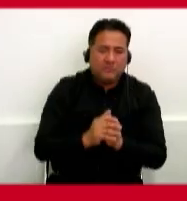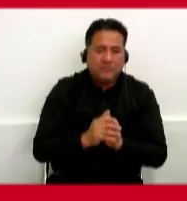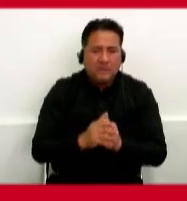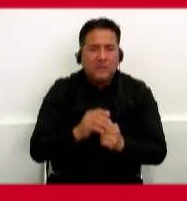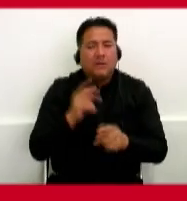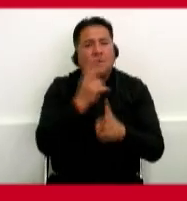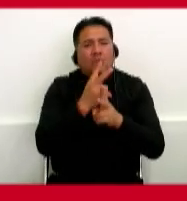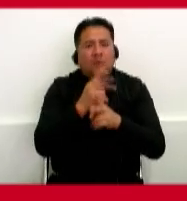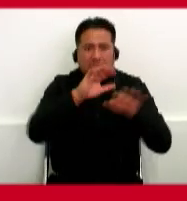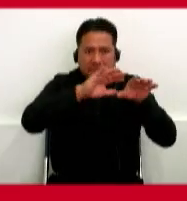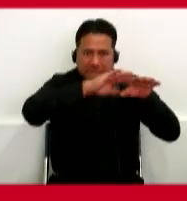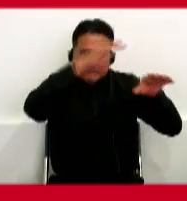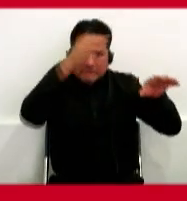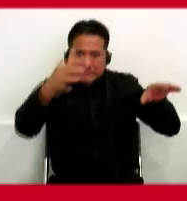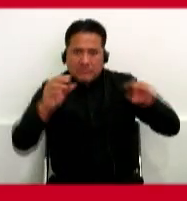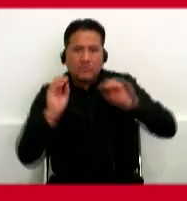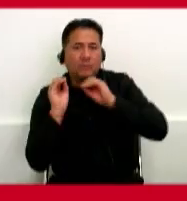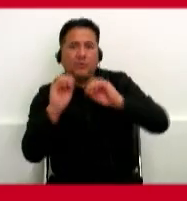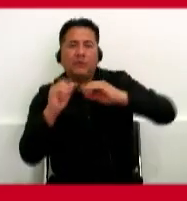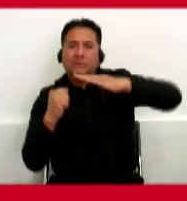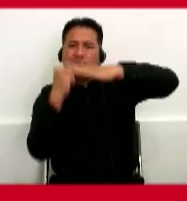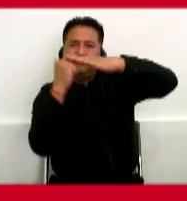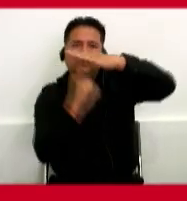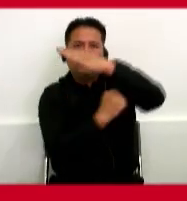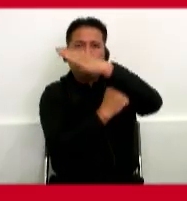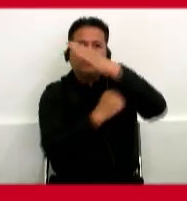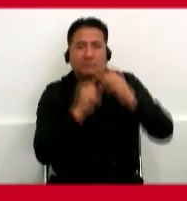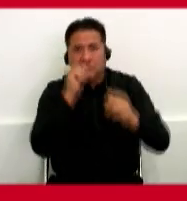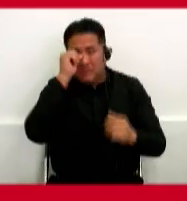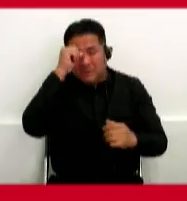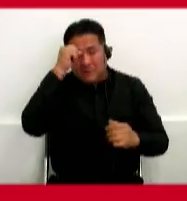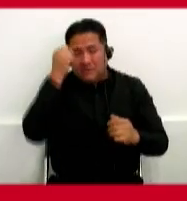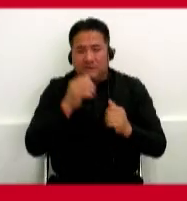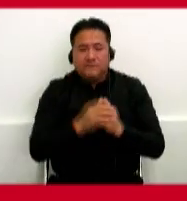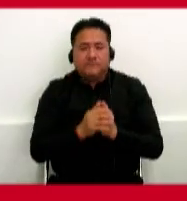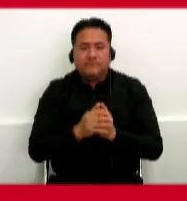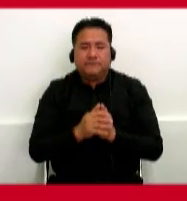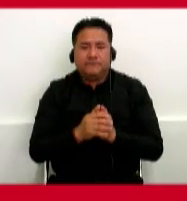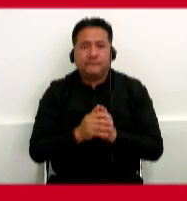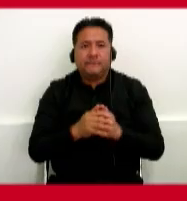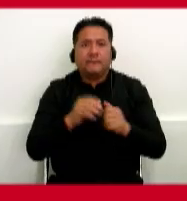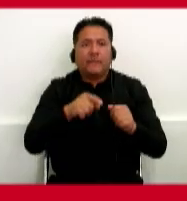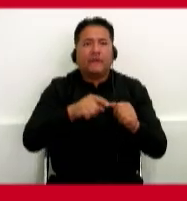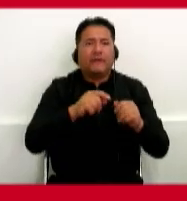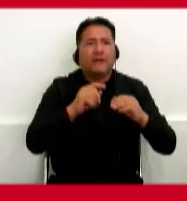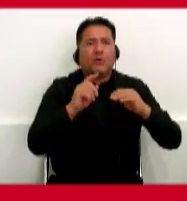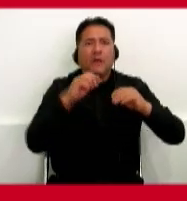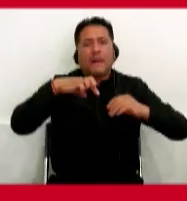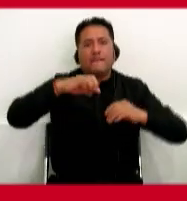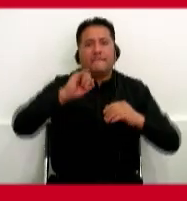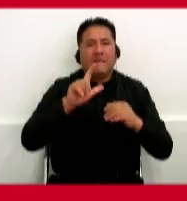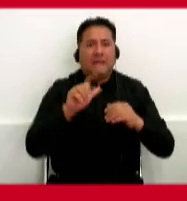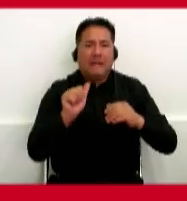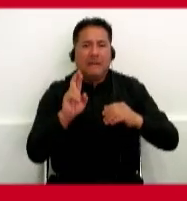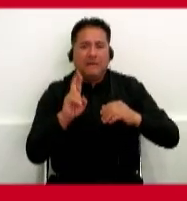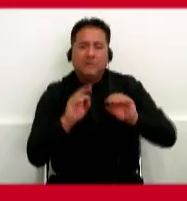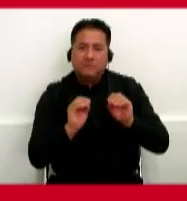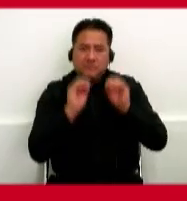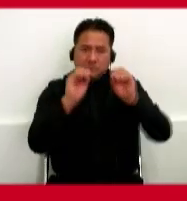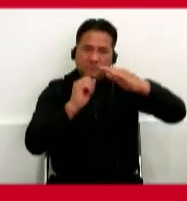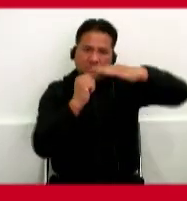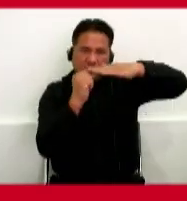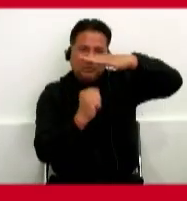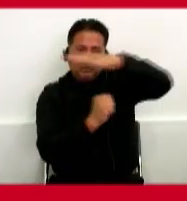descendente con losas estructurales. Y en lo que es la explotación del Sill Pilar de Salvadora, teníamos el